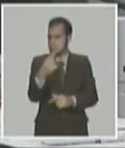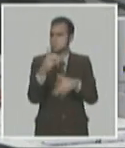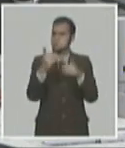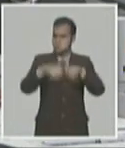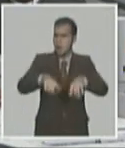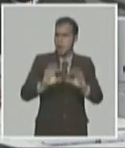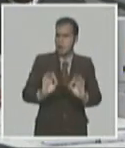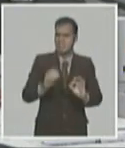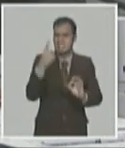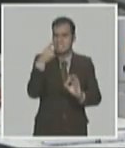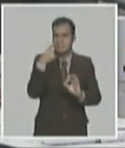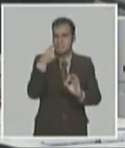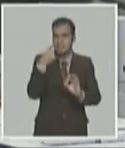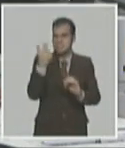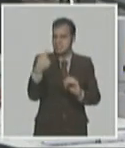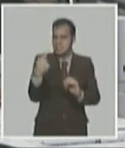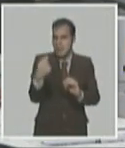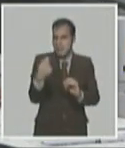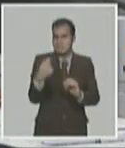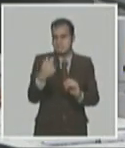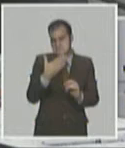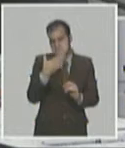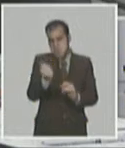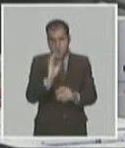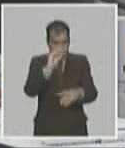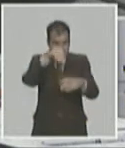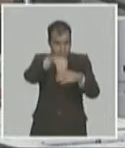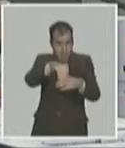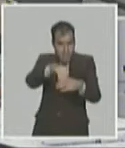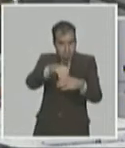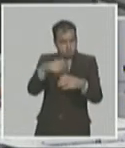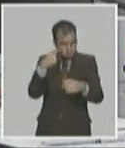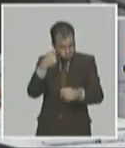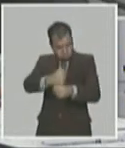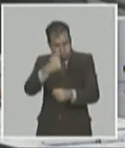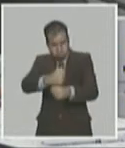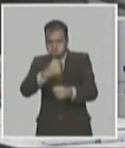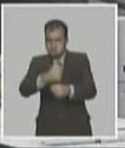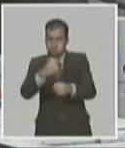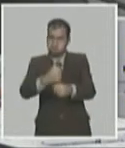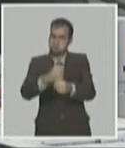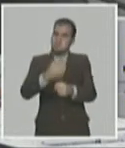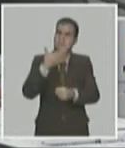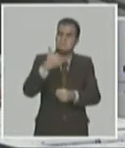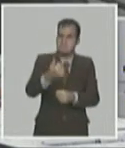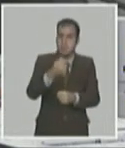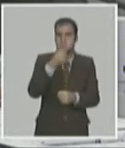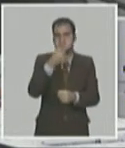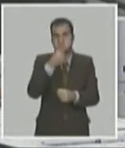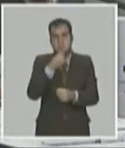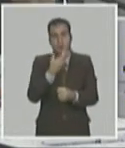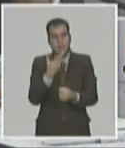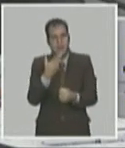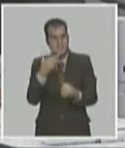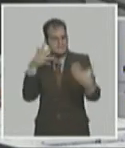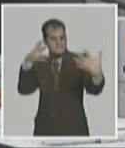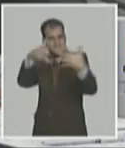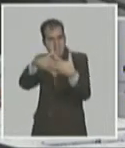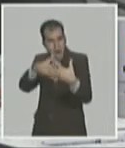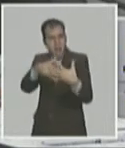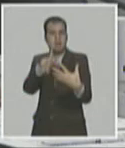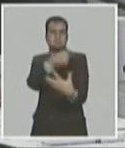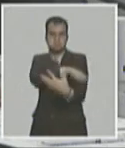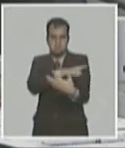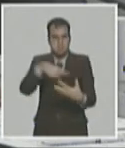ese fortalecimiento interno del partido para seguir influyendo en los destinos de nuestra sociedad, para seguir guiando los destinos